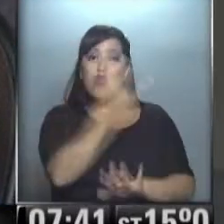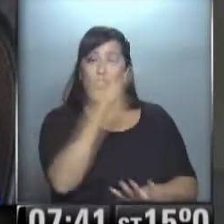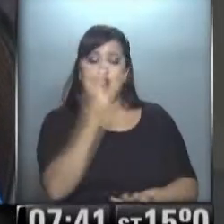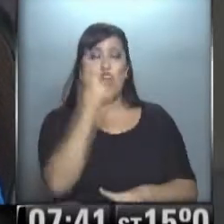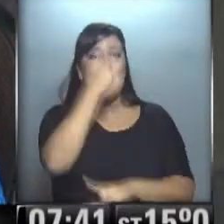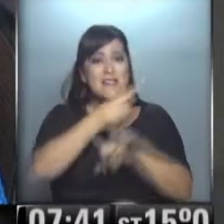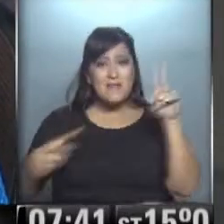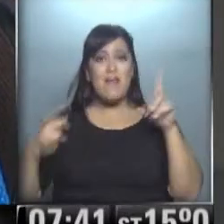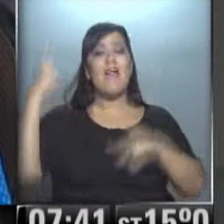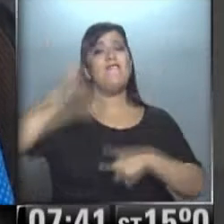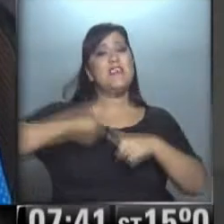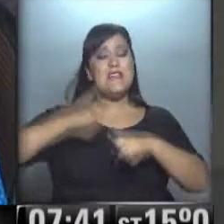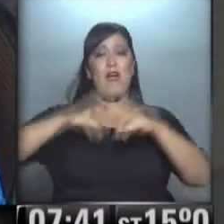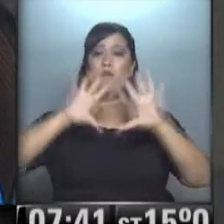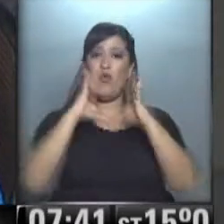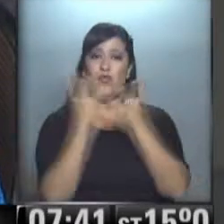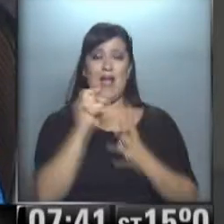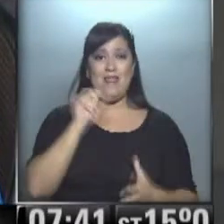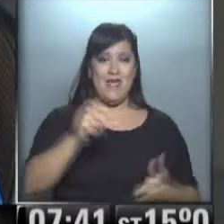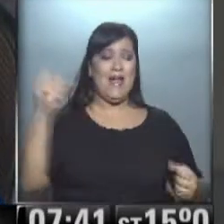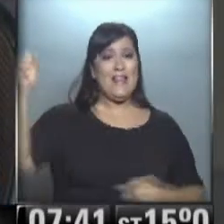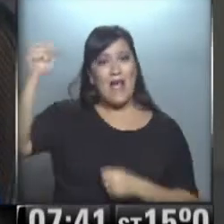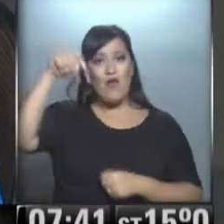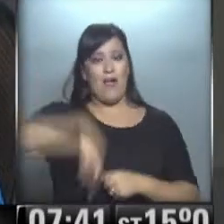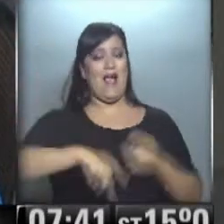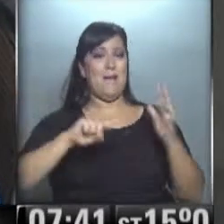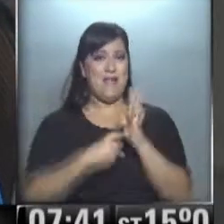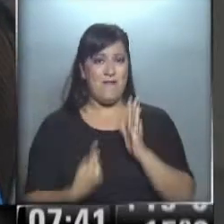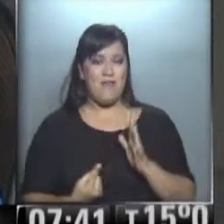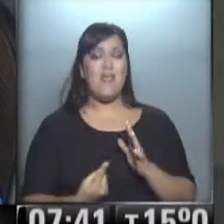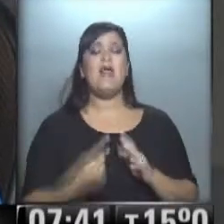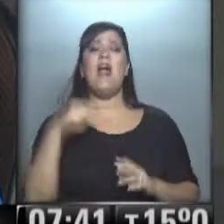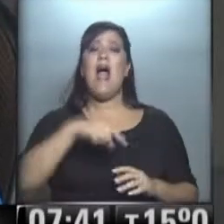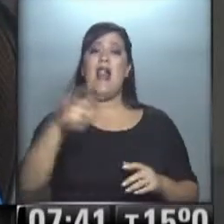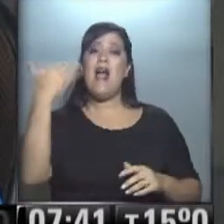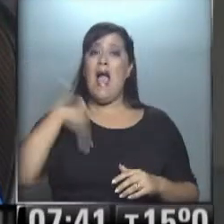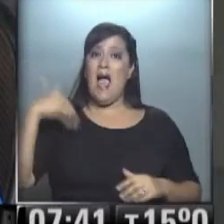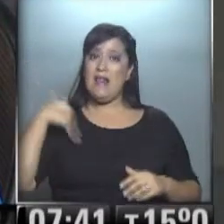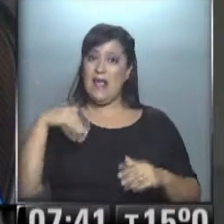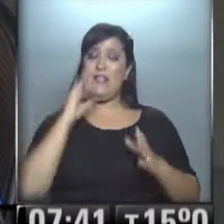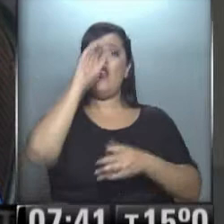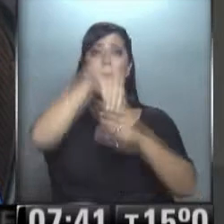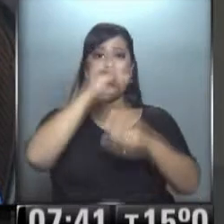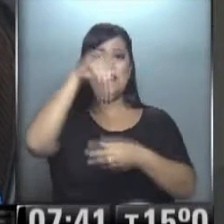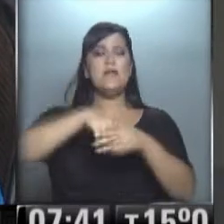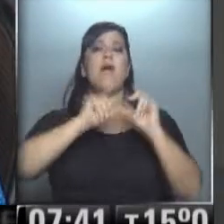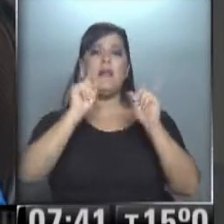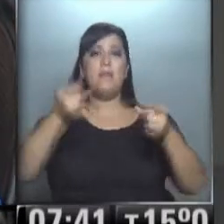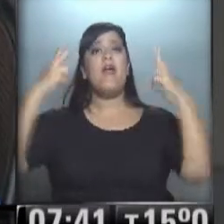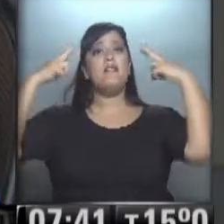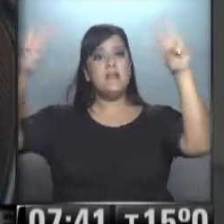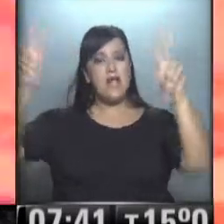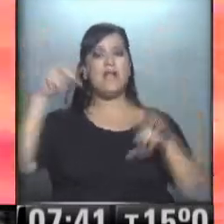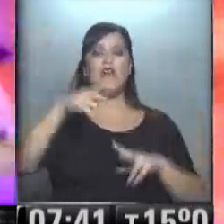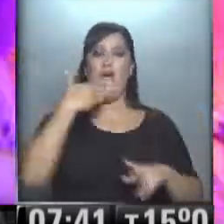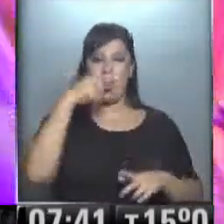El motivo, el Festival Mundial de Tango, que se está desarrollando aquí en la capital federal y que tiene no solamente argentinos entre sus participantes, sino también extranjeros. Con ellos